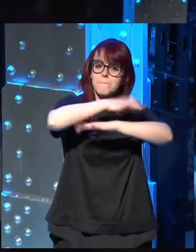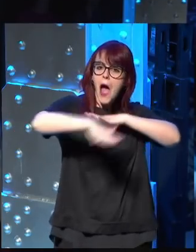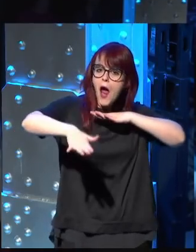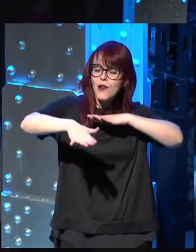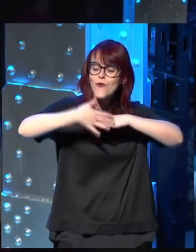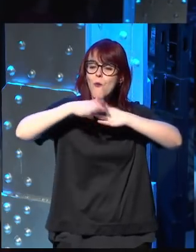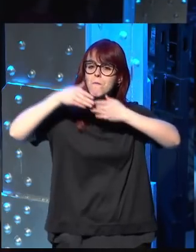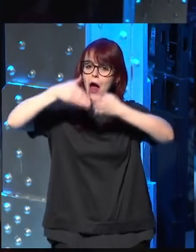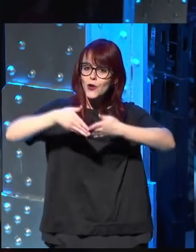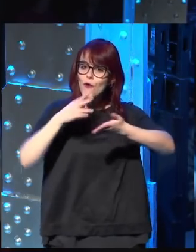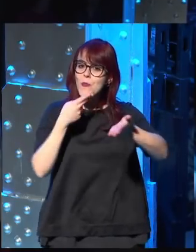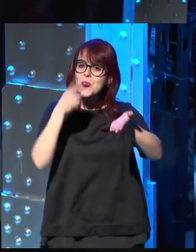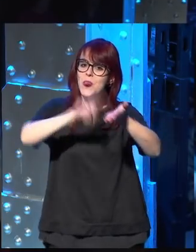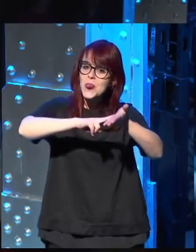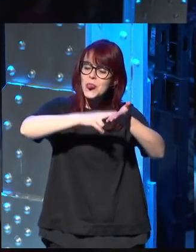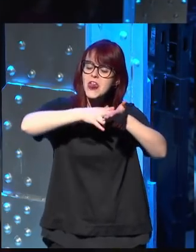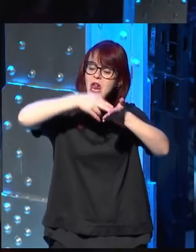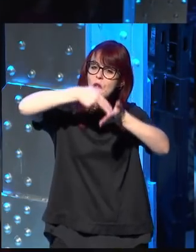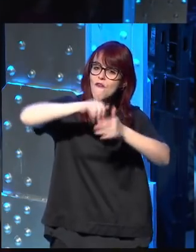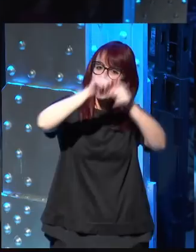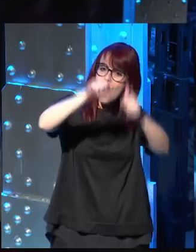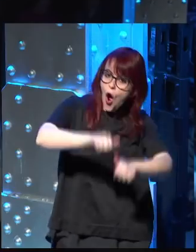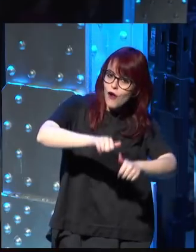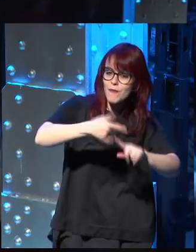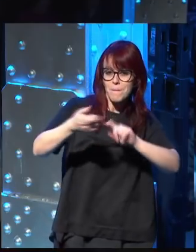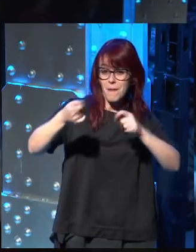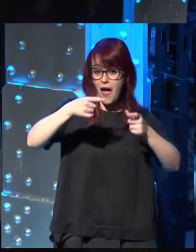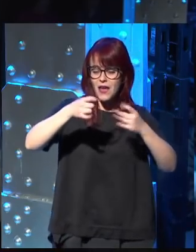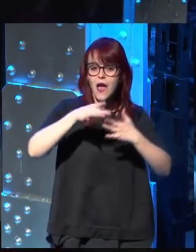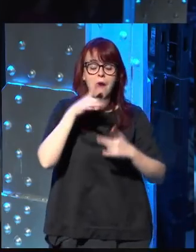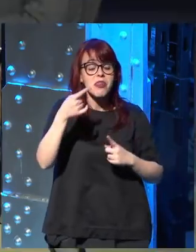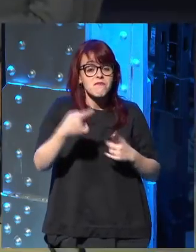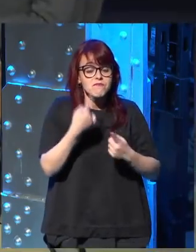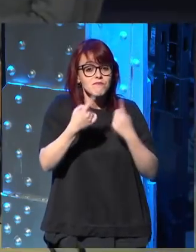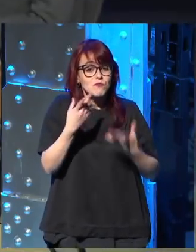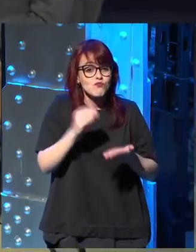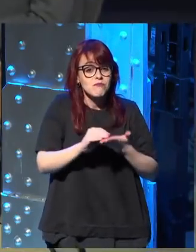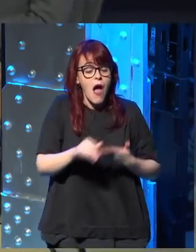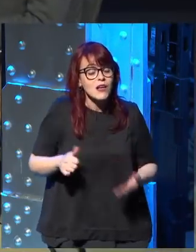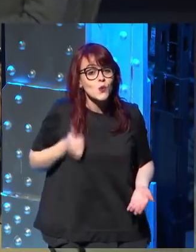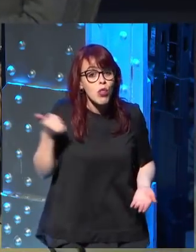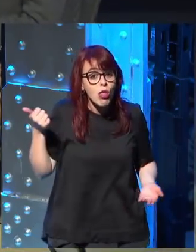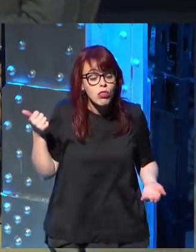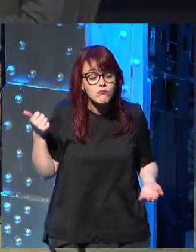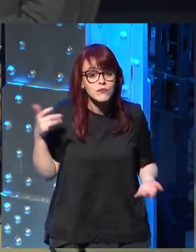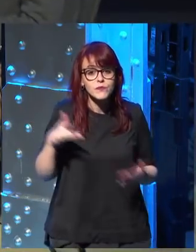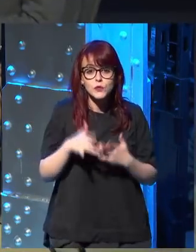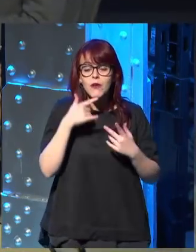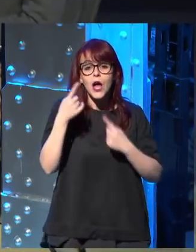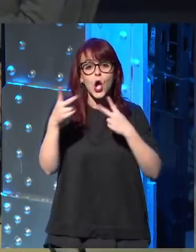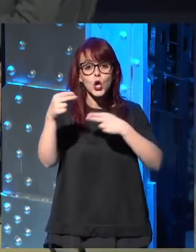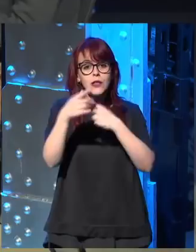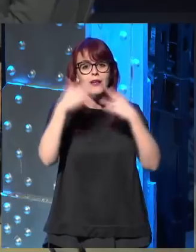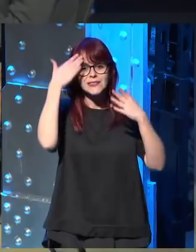Eso es una cosa mágica y recuerdo que además muchas veces lo que intervenía era la casualidad, ¿no? Yo tenía, por ejemplo, recortado